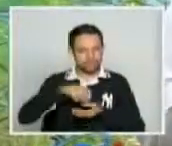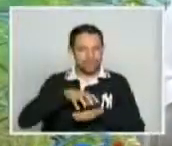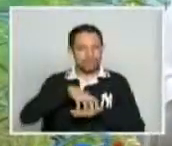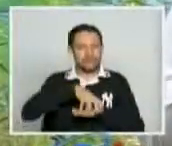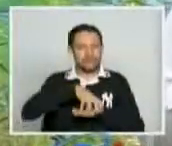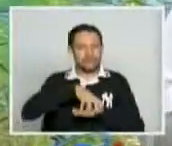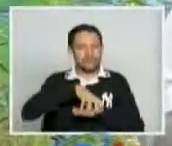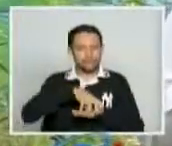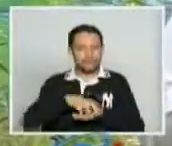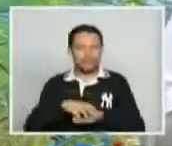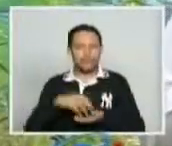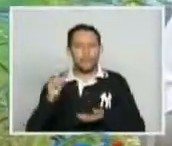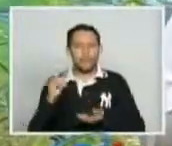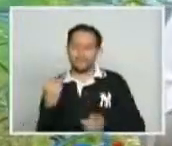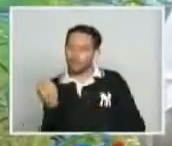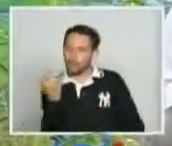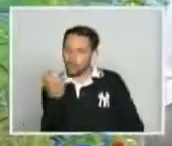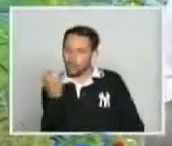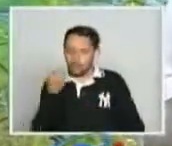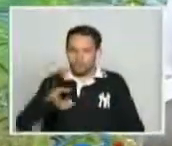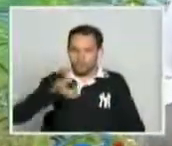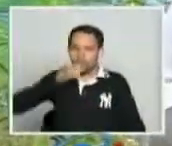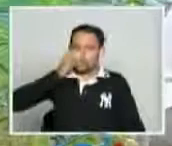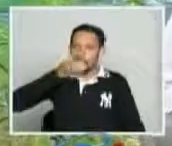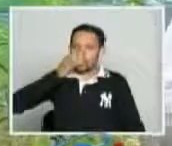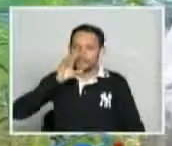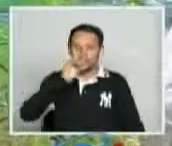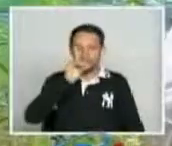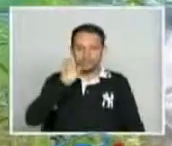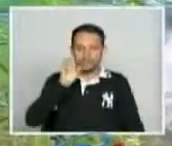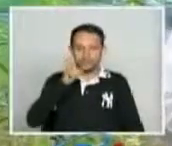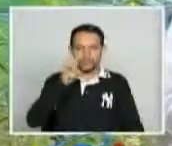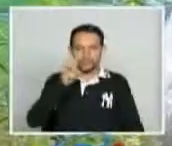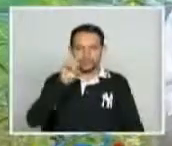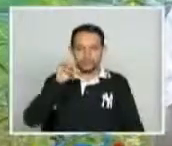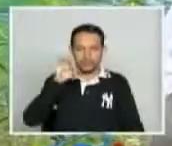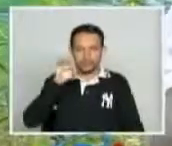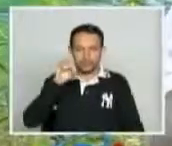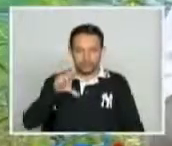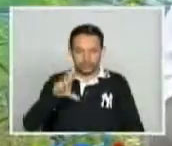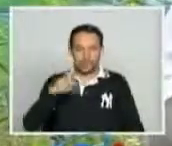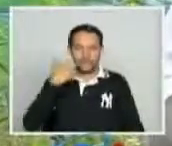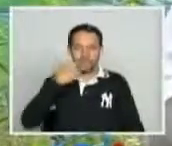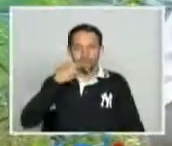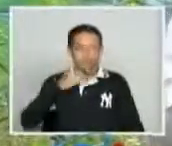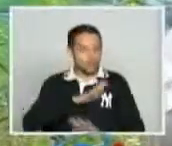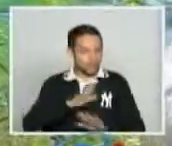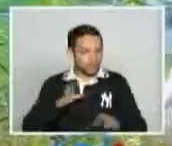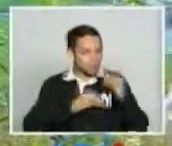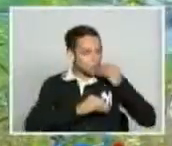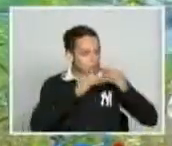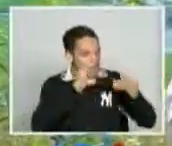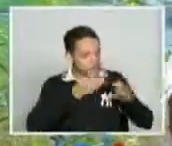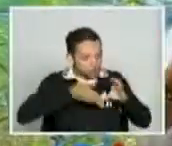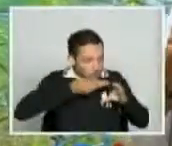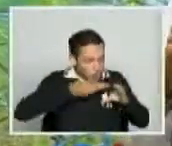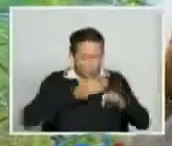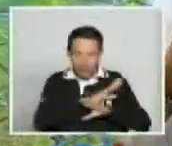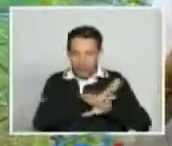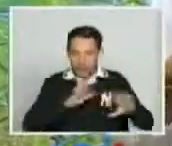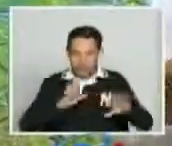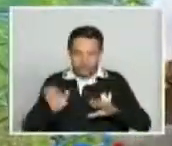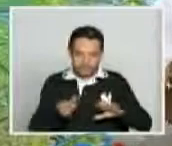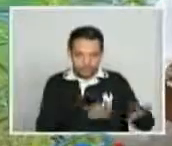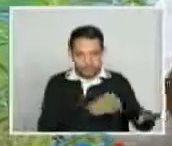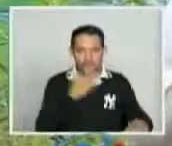toma con jugo y todo el día fruta. Y eso hace una limpieza. A otros les ponemos sueros y lo observamos. Y así uno puede